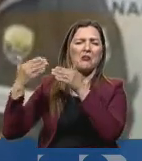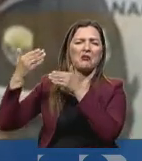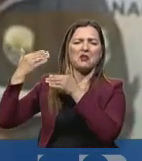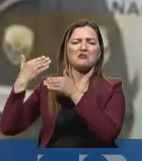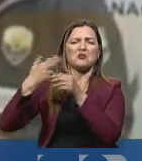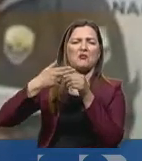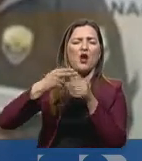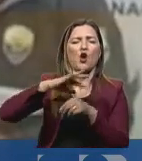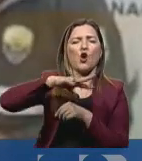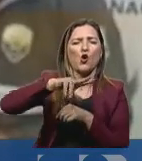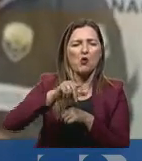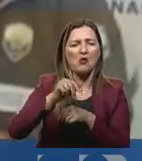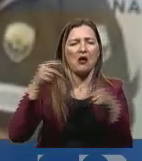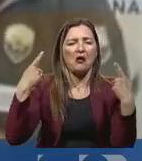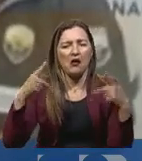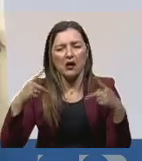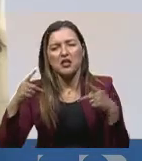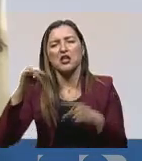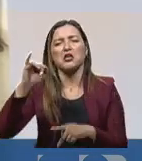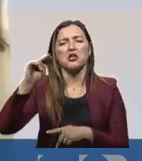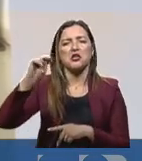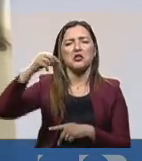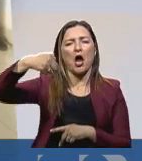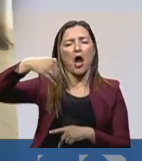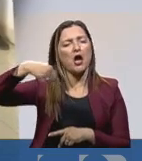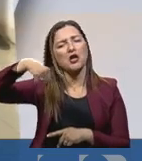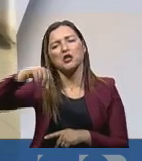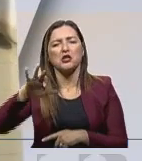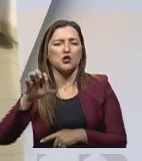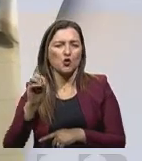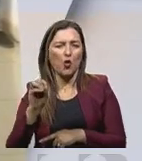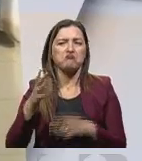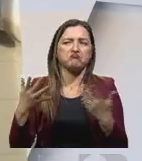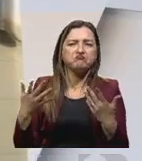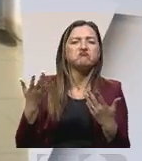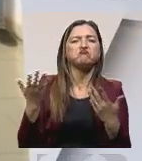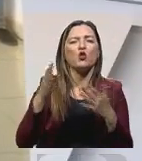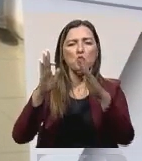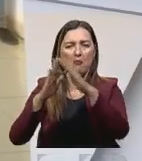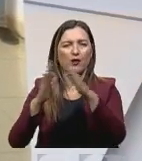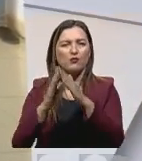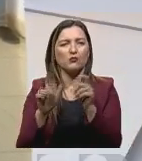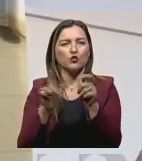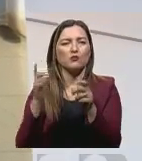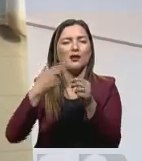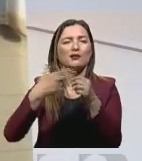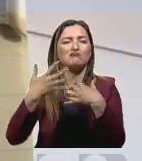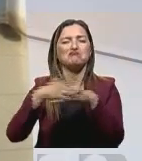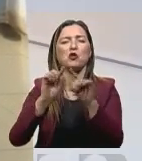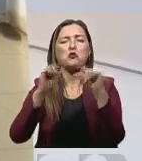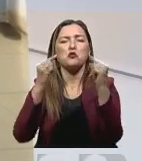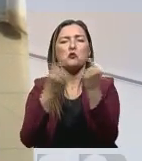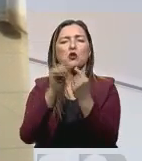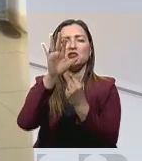línea quito en la que mide y tumbao la presunta banda delincuencial está conformada por cinco personas de nacionalidad extranjera